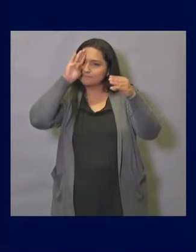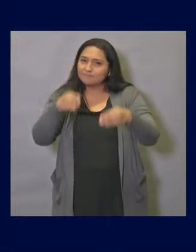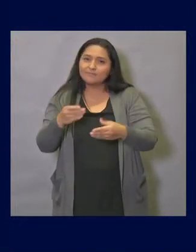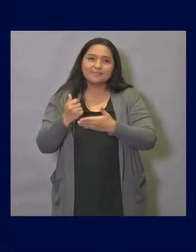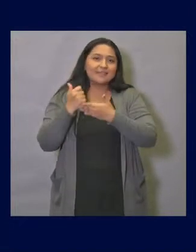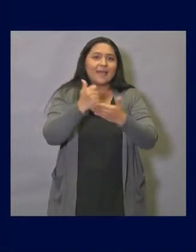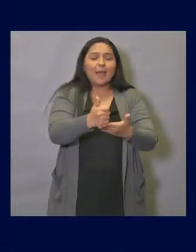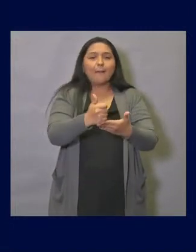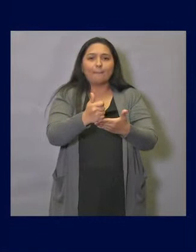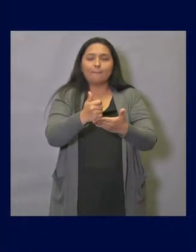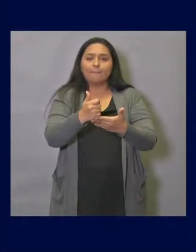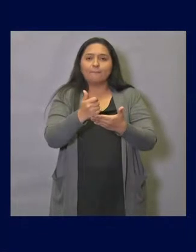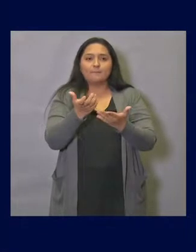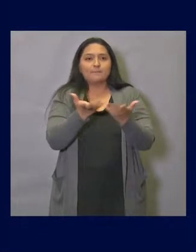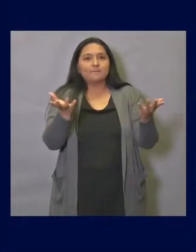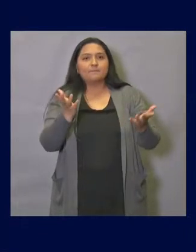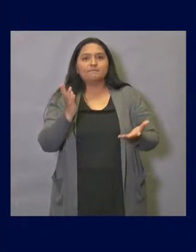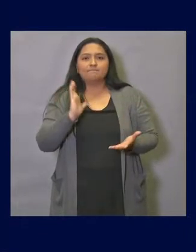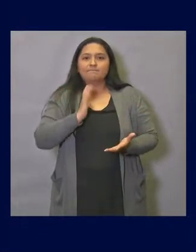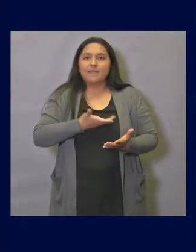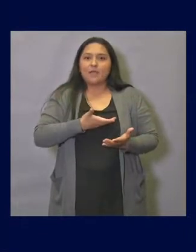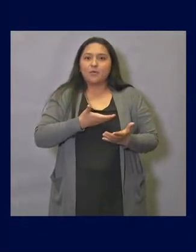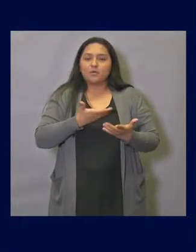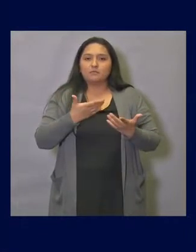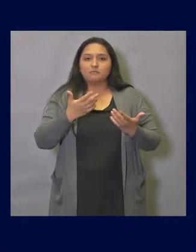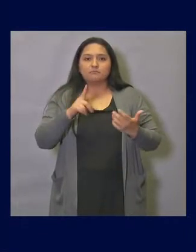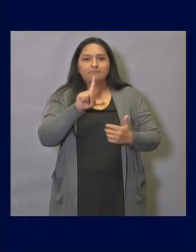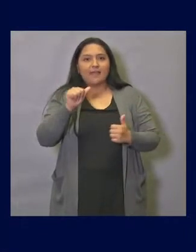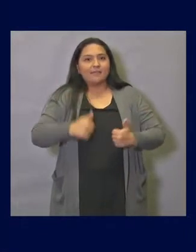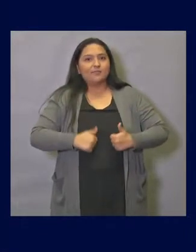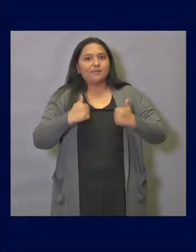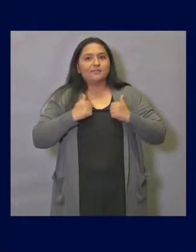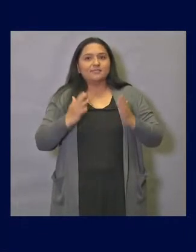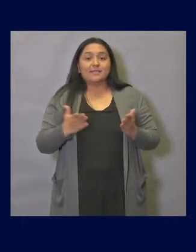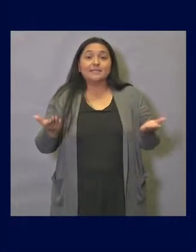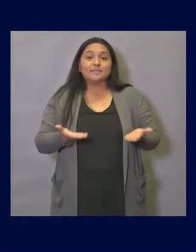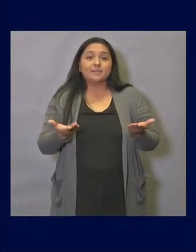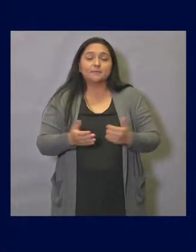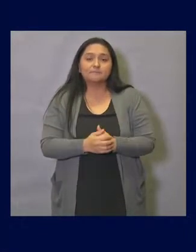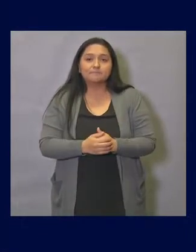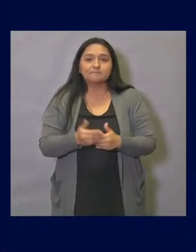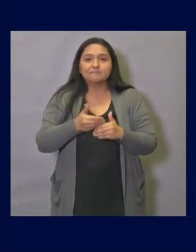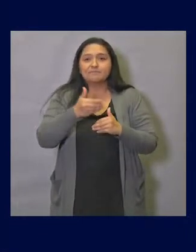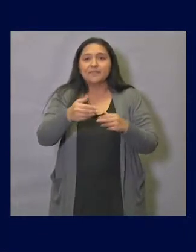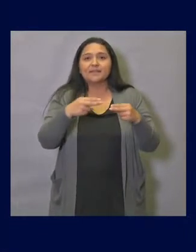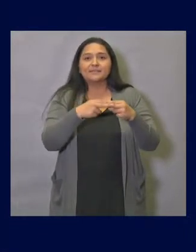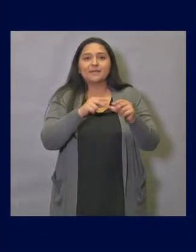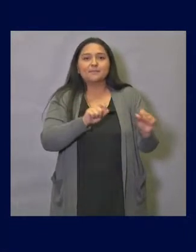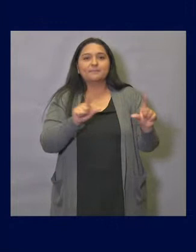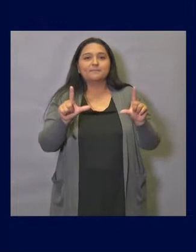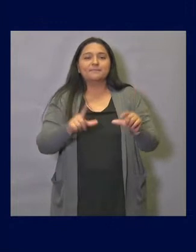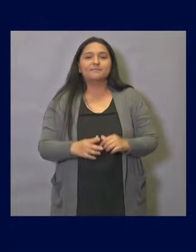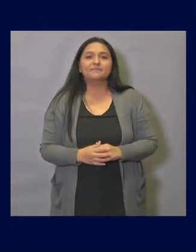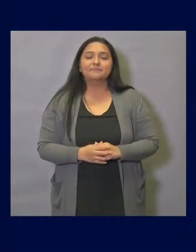atención posible a toda nuestra población angelina. Next slide, please.